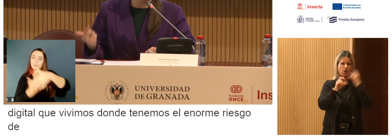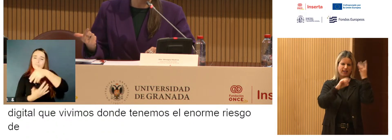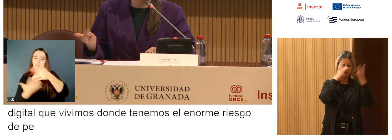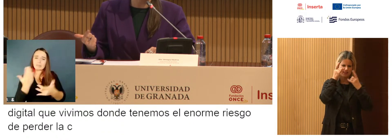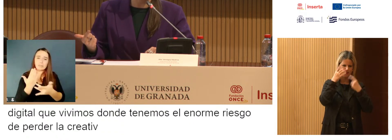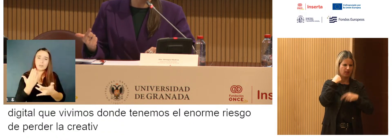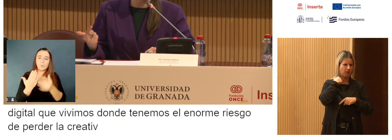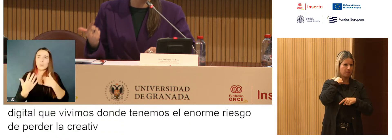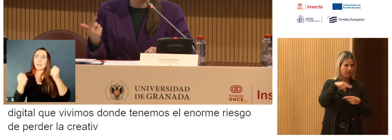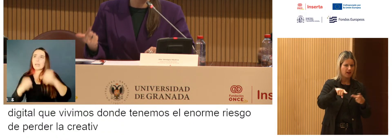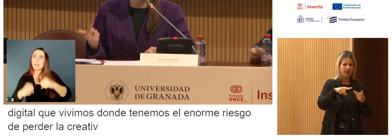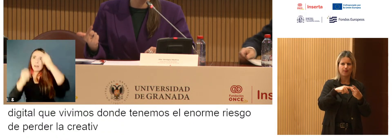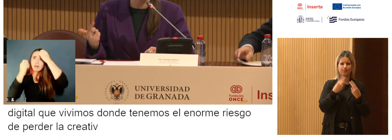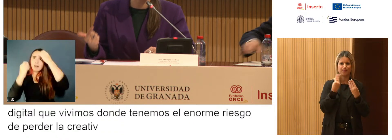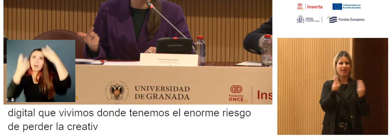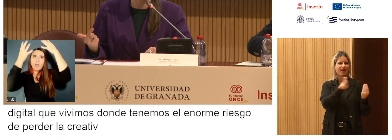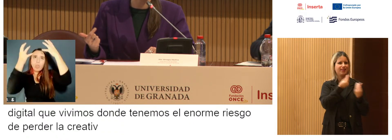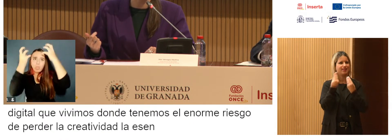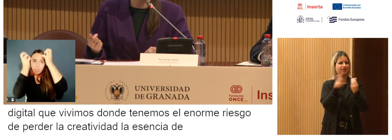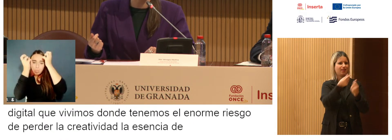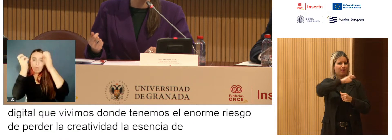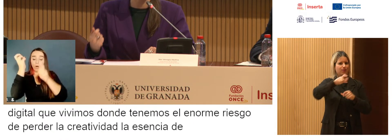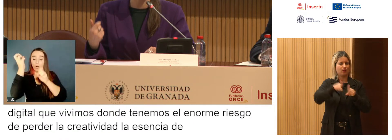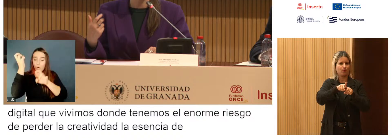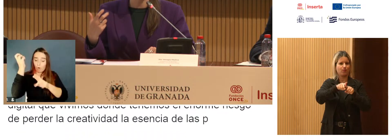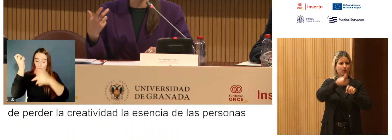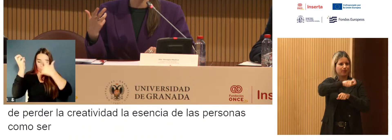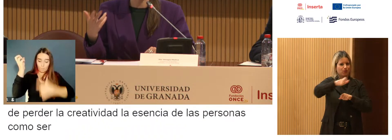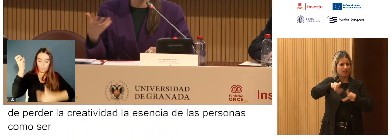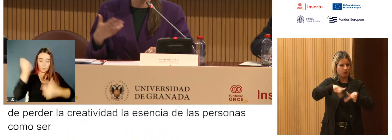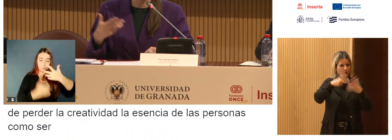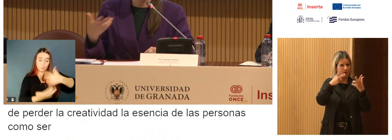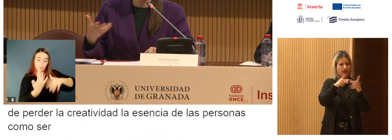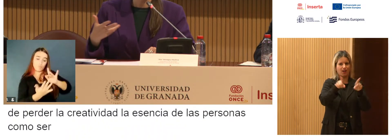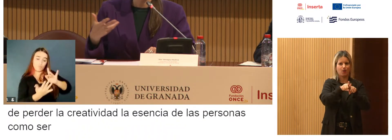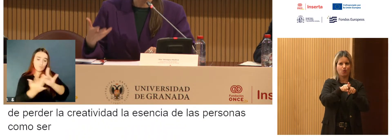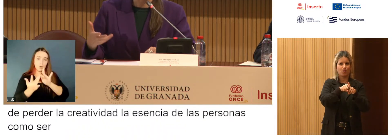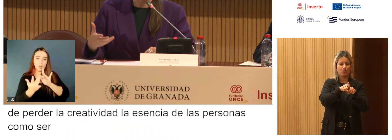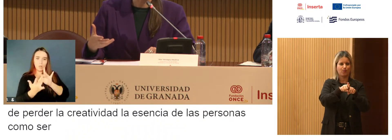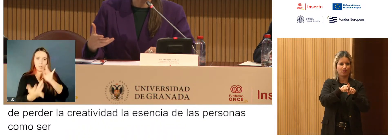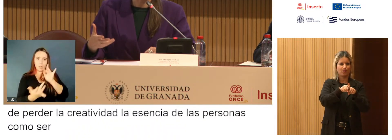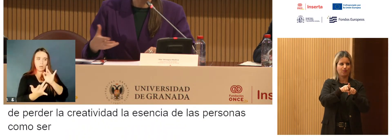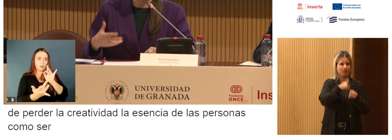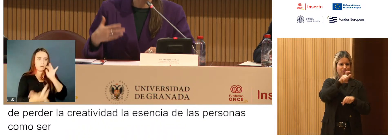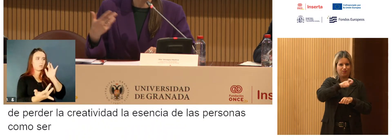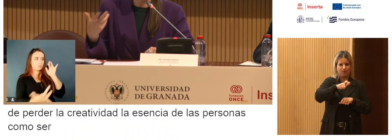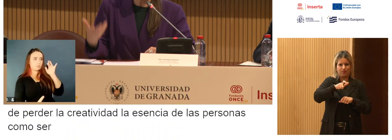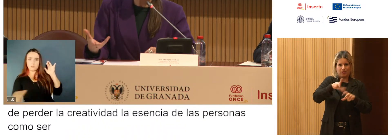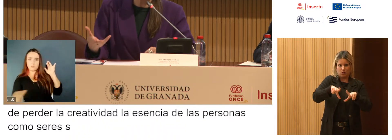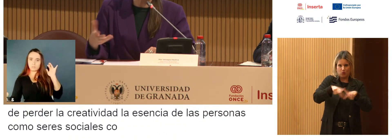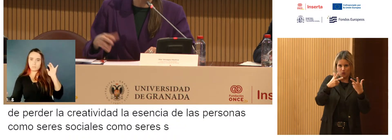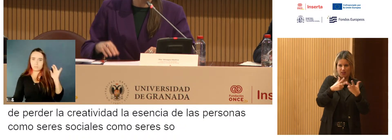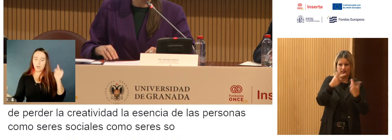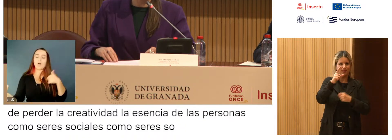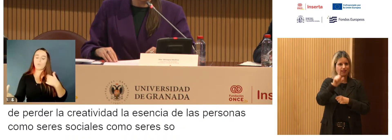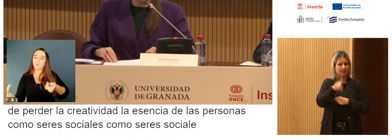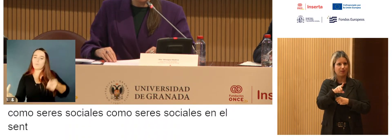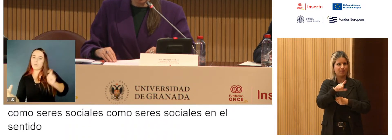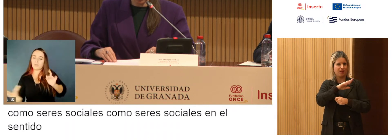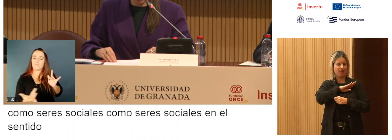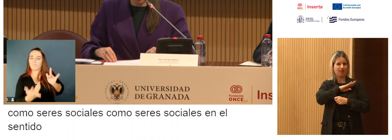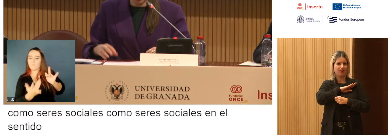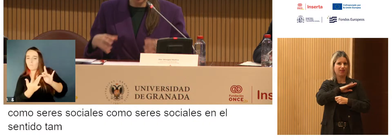la esencia de las personas como seres sociales, como seres sociales en el sentido también de